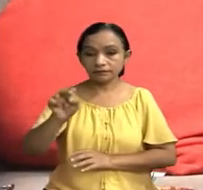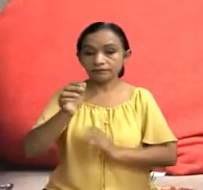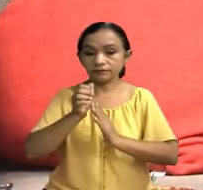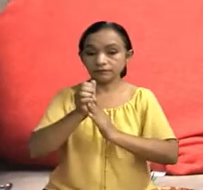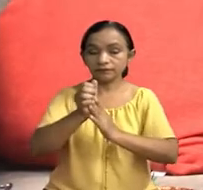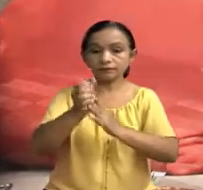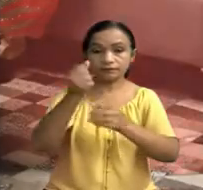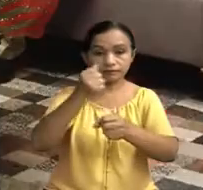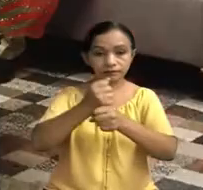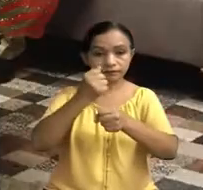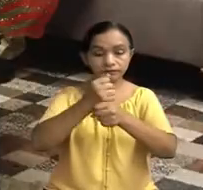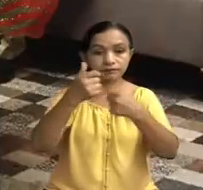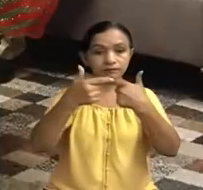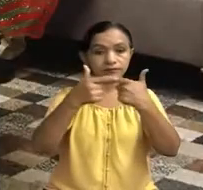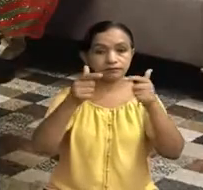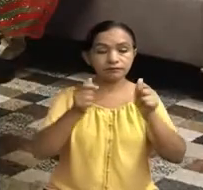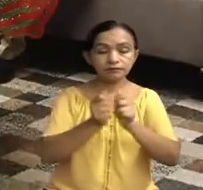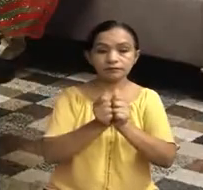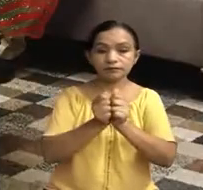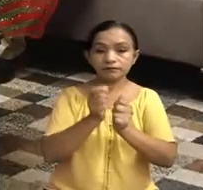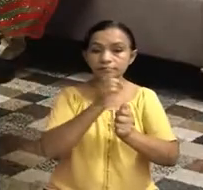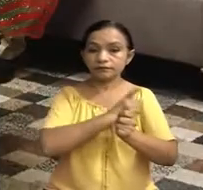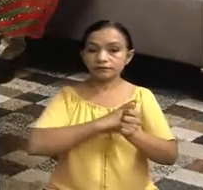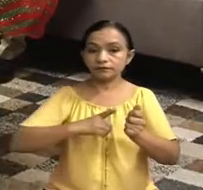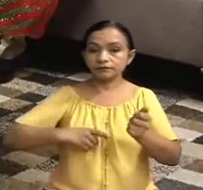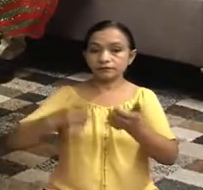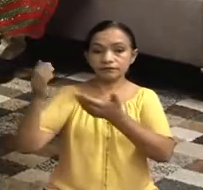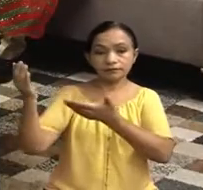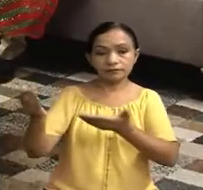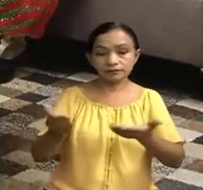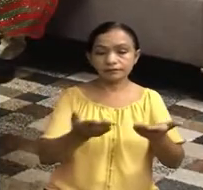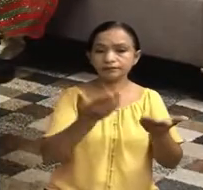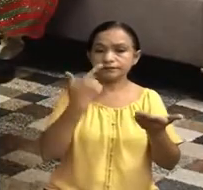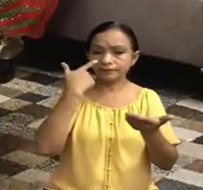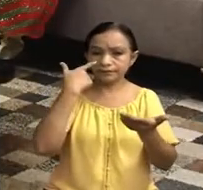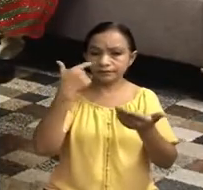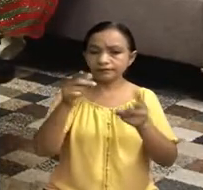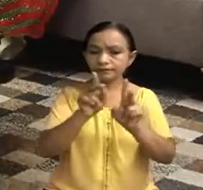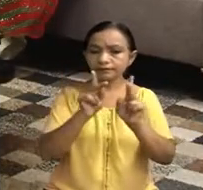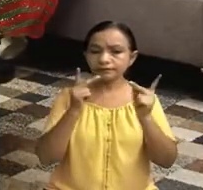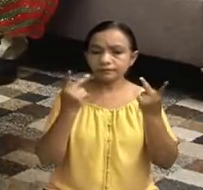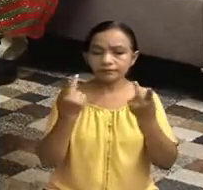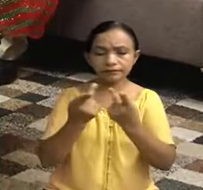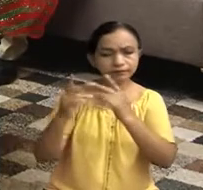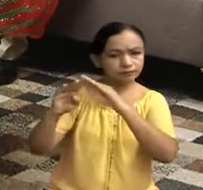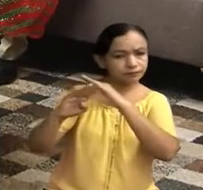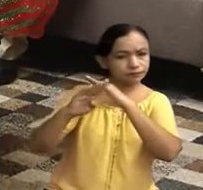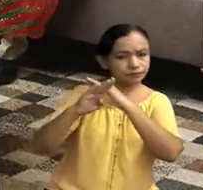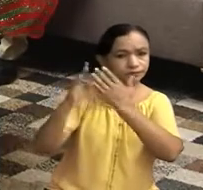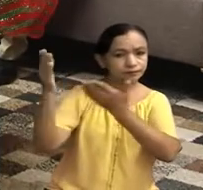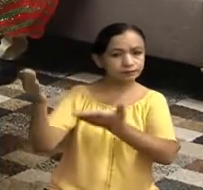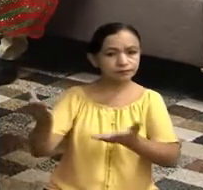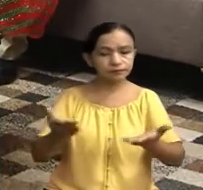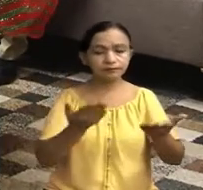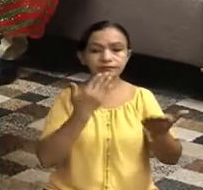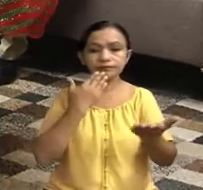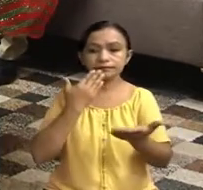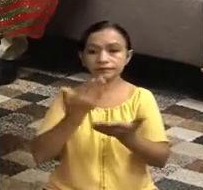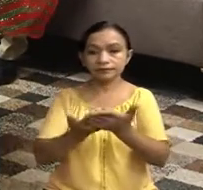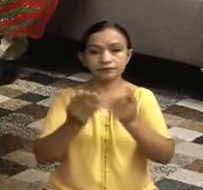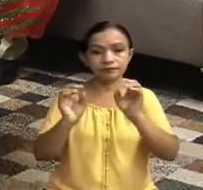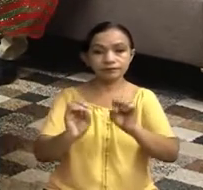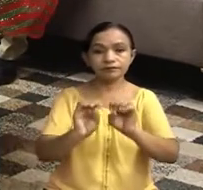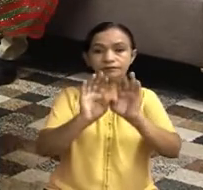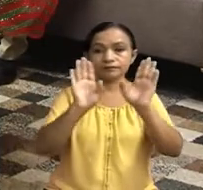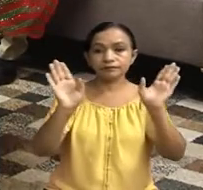diputado. Bienvenido, pues conocer un poquito lo que implica la resistencia de los pueblos latinoamericanos ante las agresiones imperiales. Bienvenido. Buenos días. Y